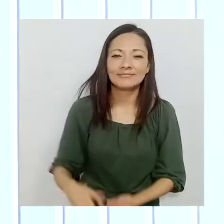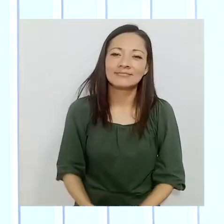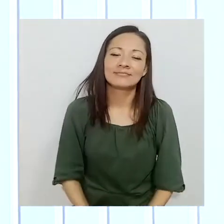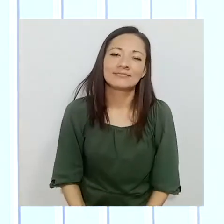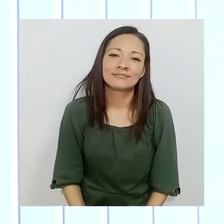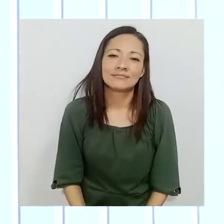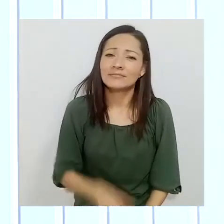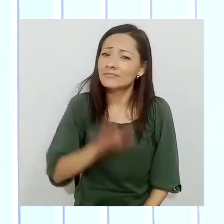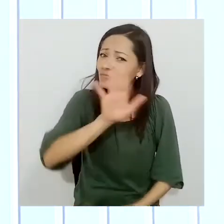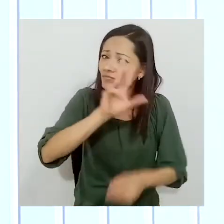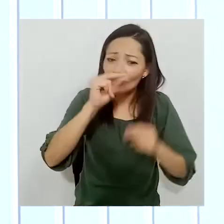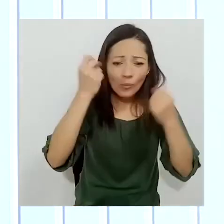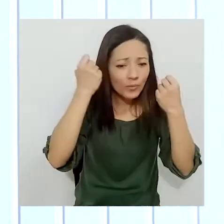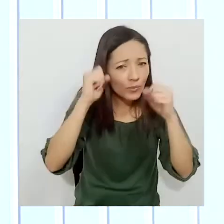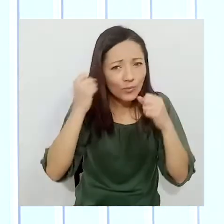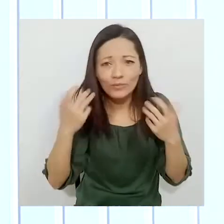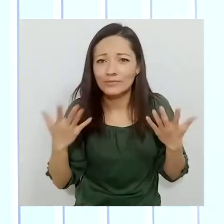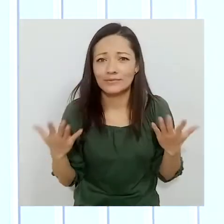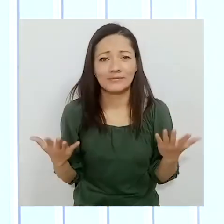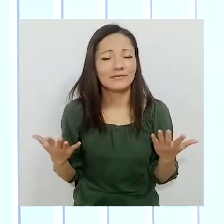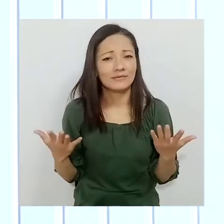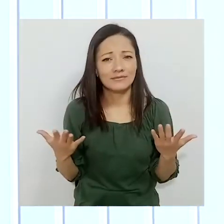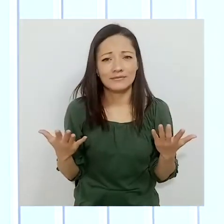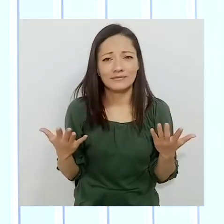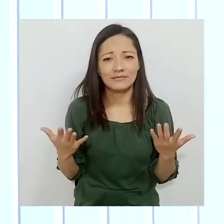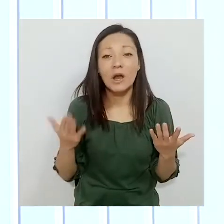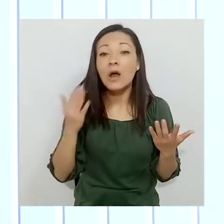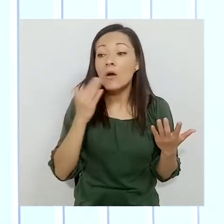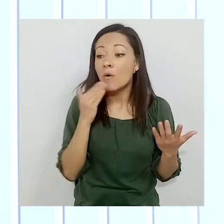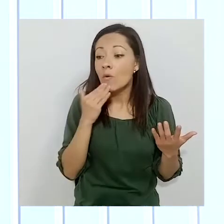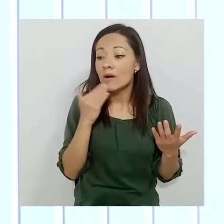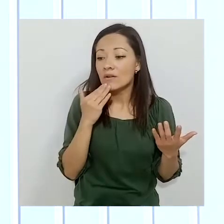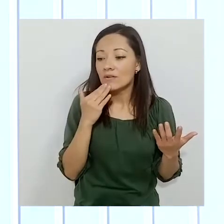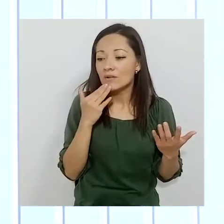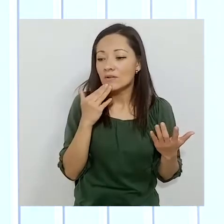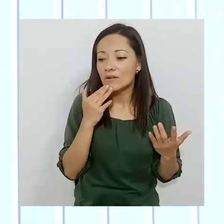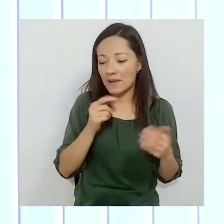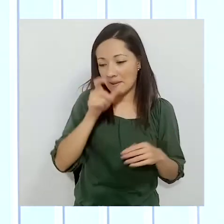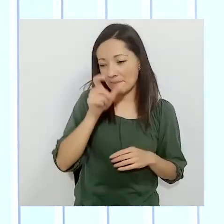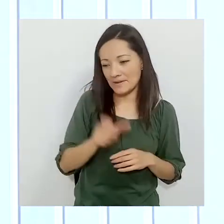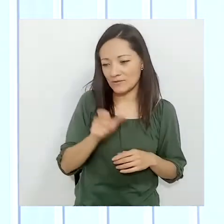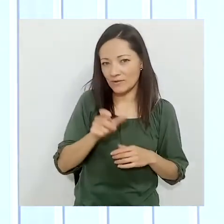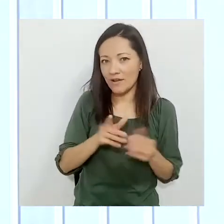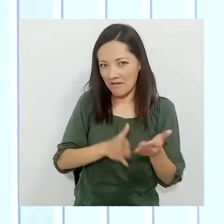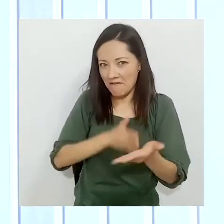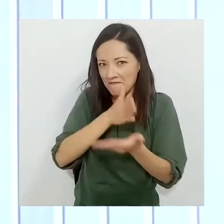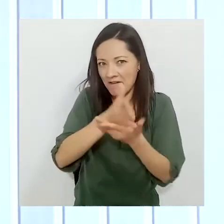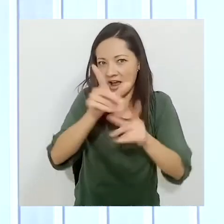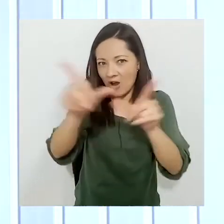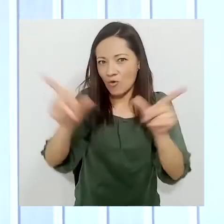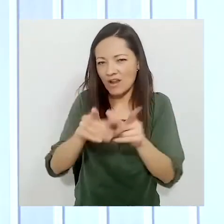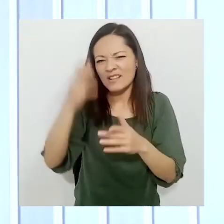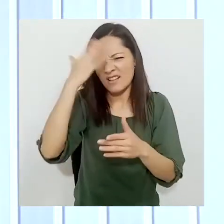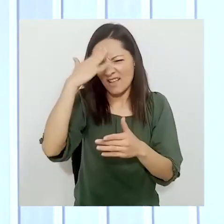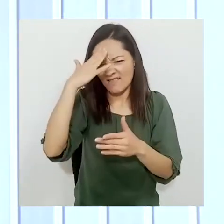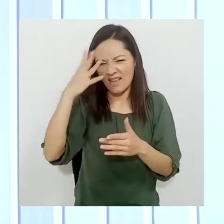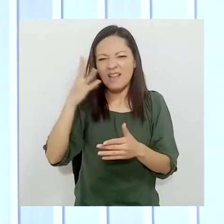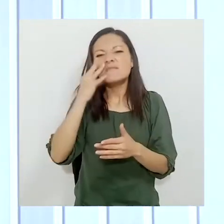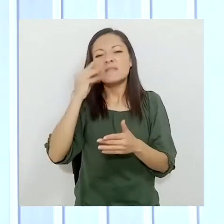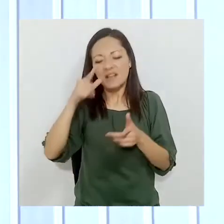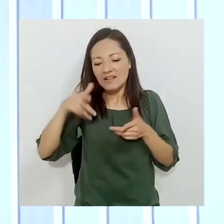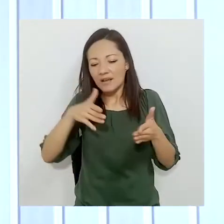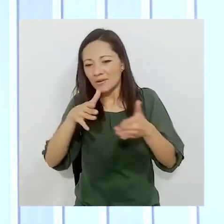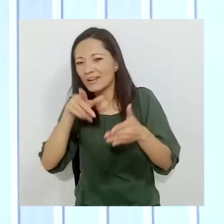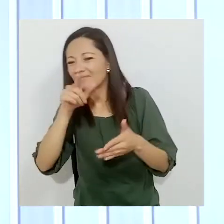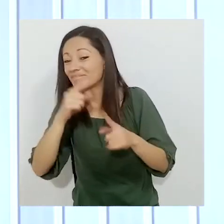No se preocupe. Cuando uno, por ejemplo, va a un lugar, pero sabe cómo es el camino, uno dice, bueno, vamos a este camino,